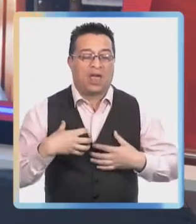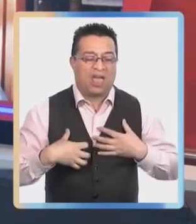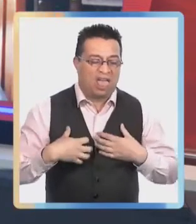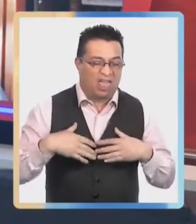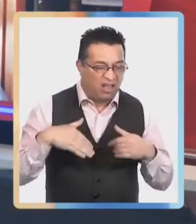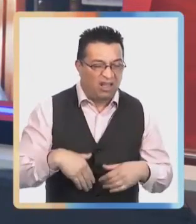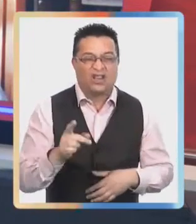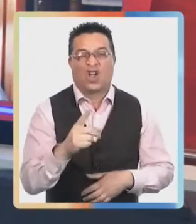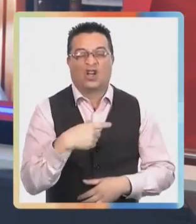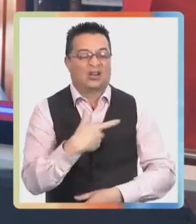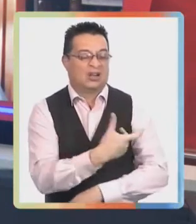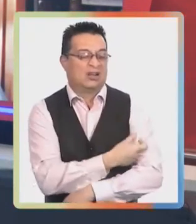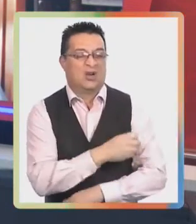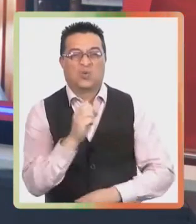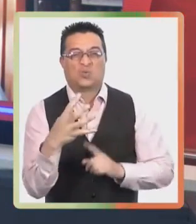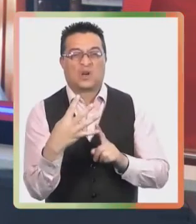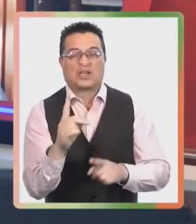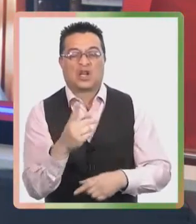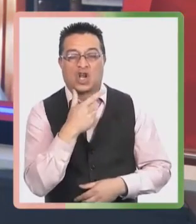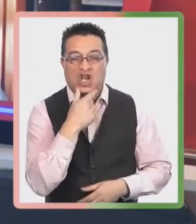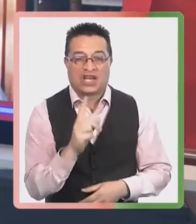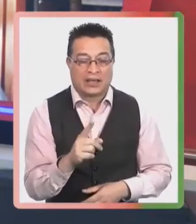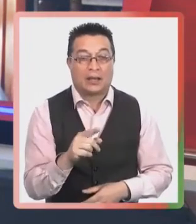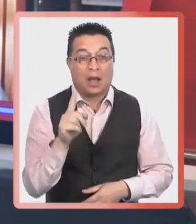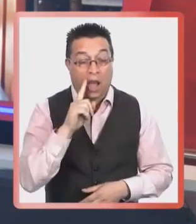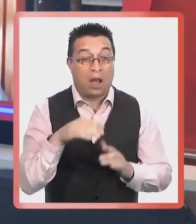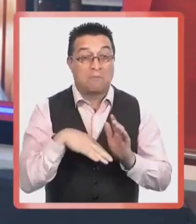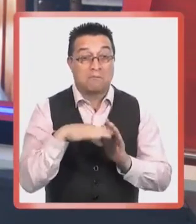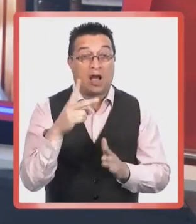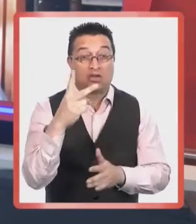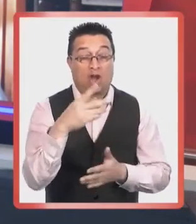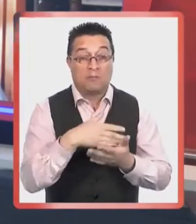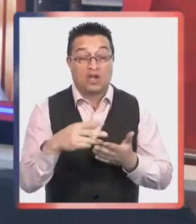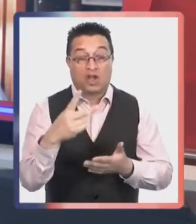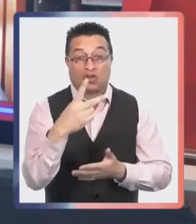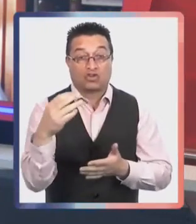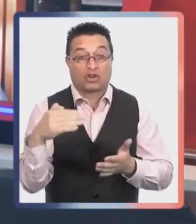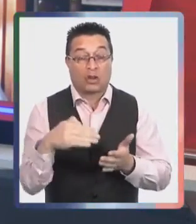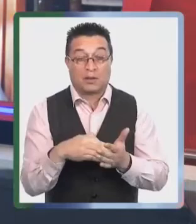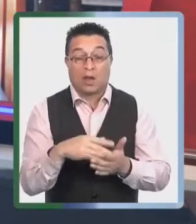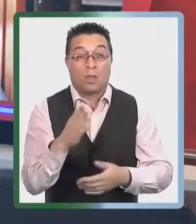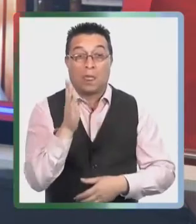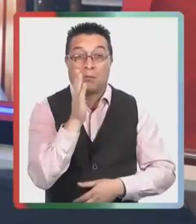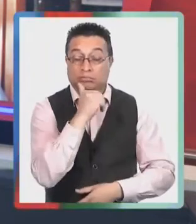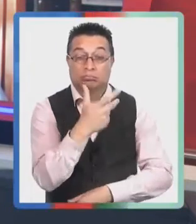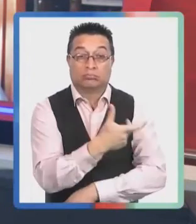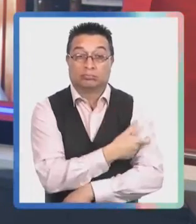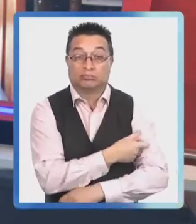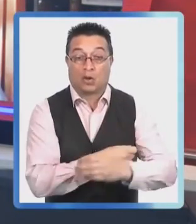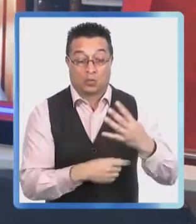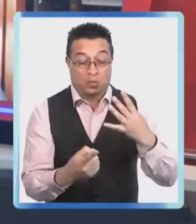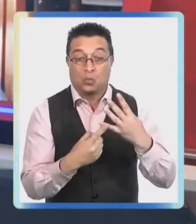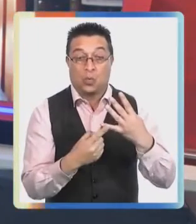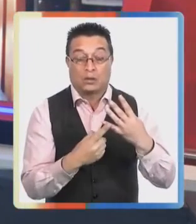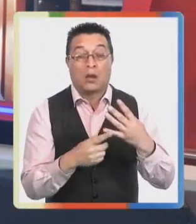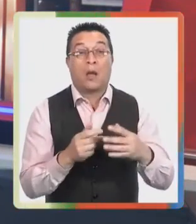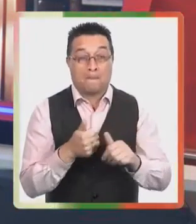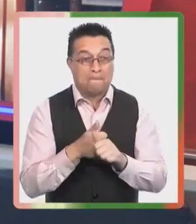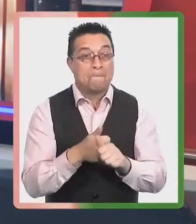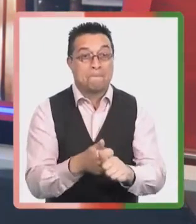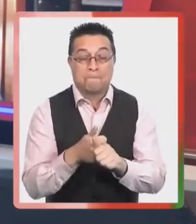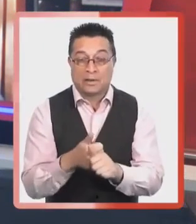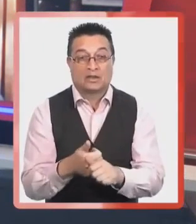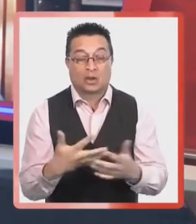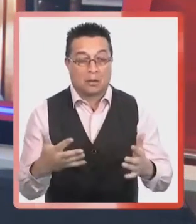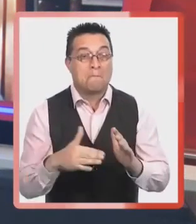malestares, no, entonces no quiero ir a la cuarta dosis. Y fíjese, doctor, hay más de 2.200.000 personas que no se han aplicado la cuarta dosis. Y la gran presión